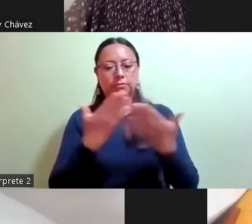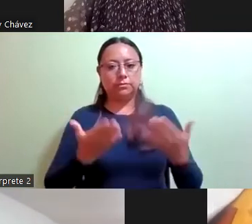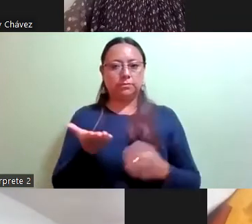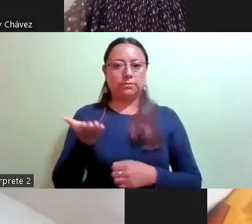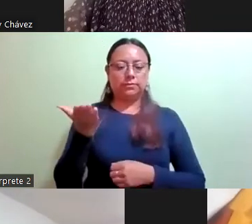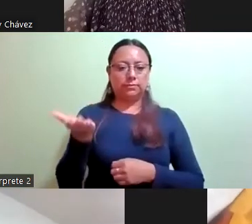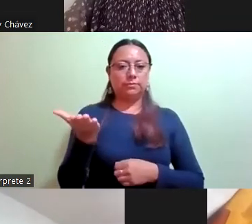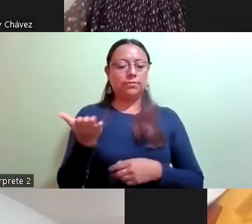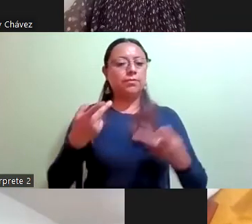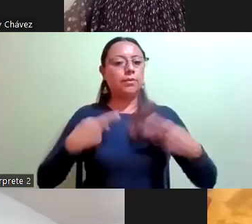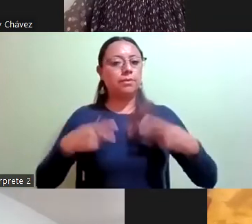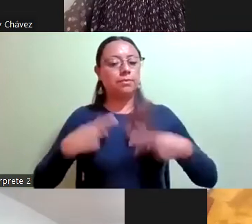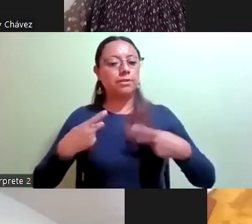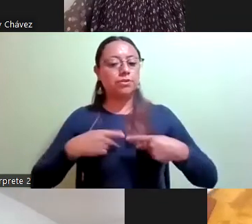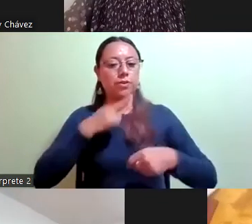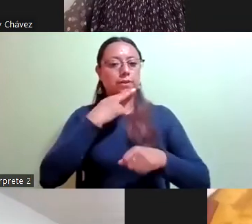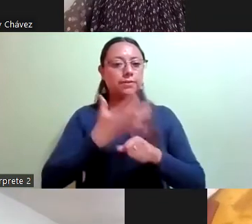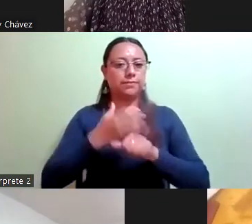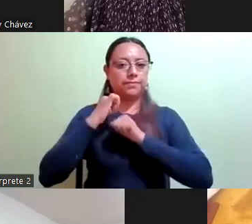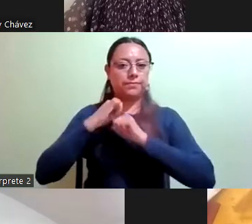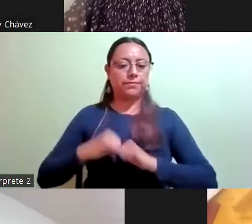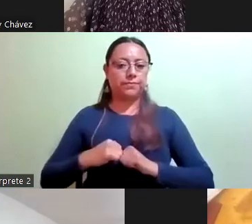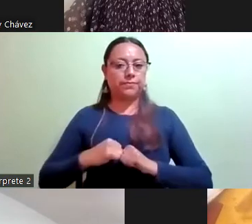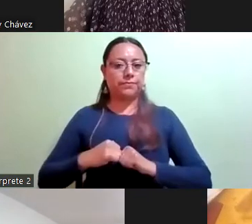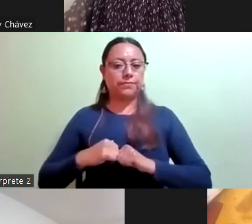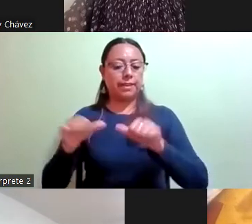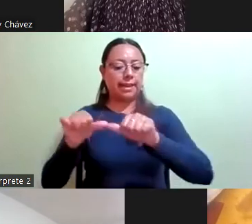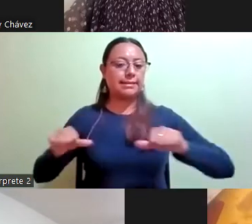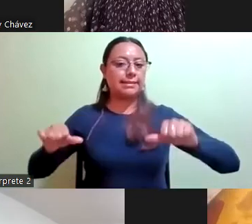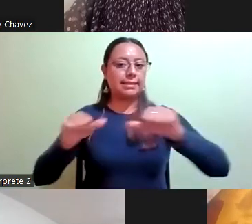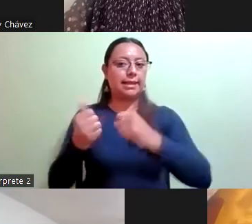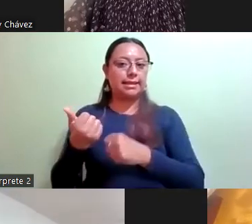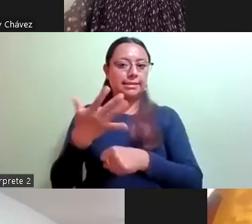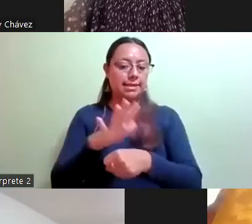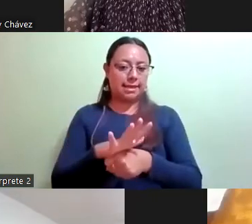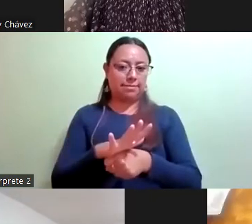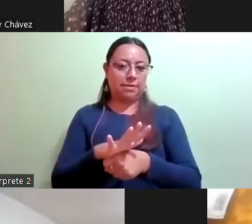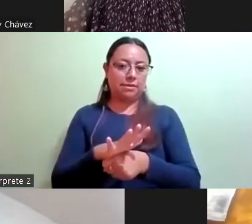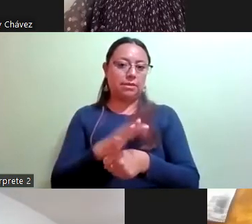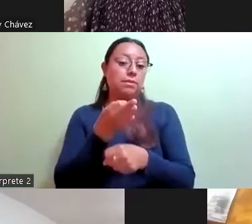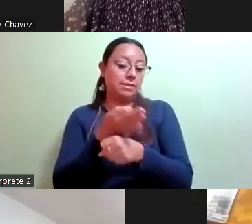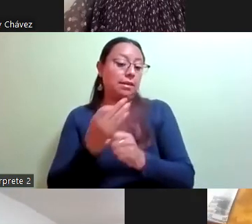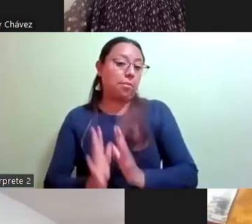a las personas titulares de las unidades administrativas